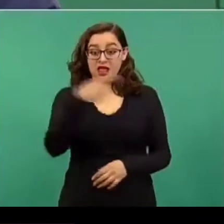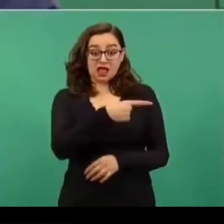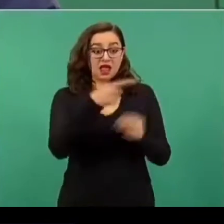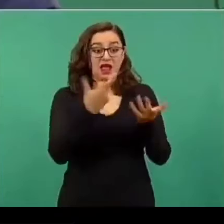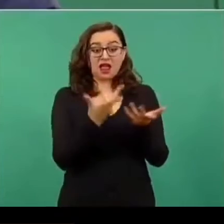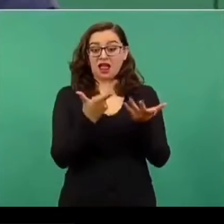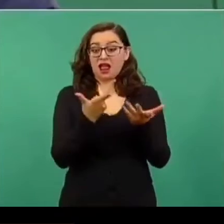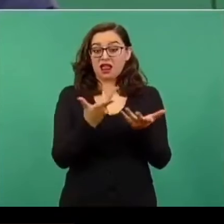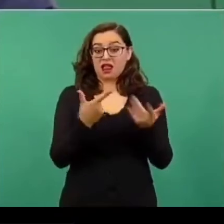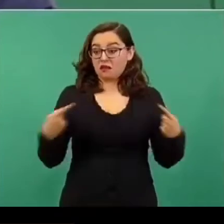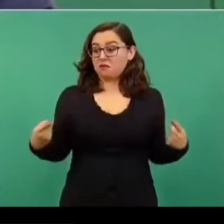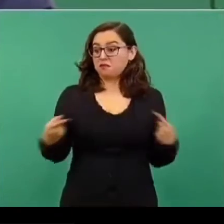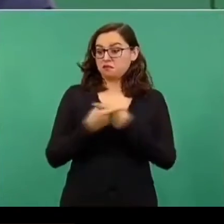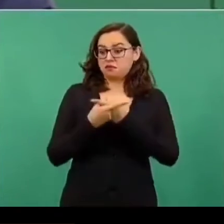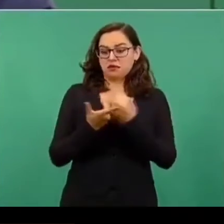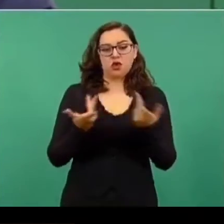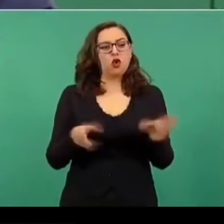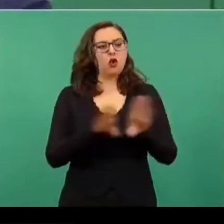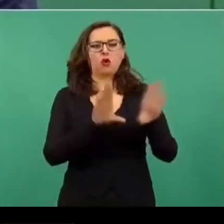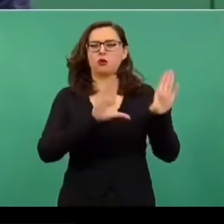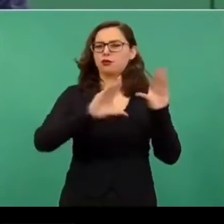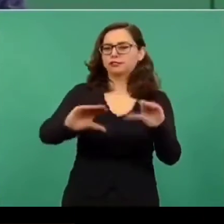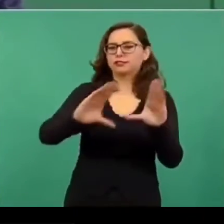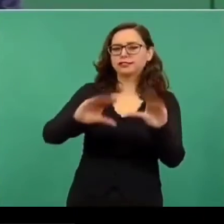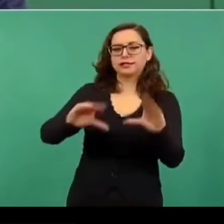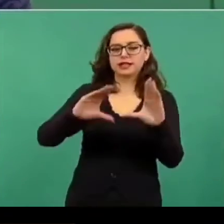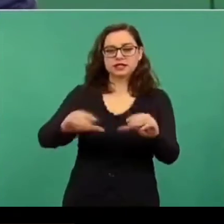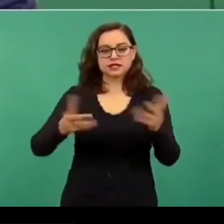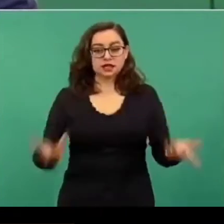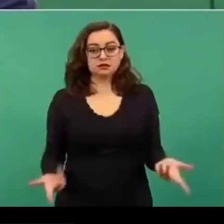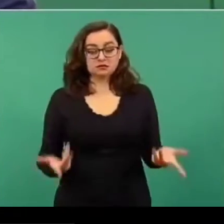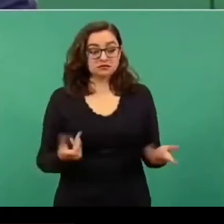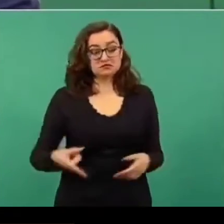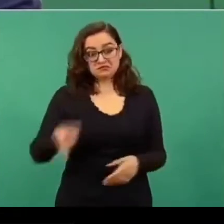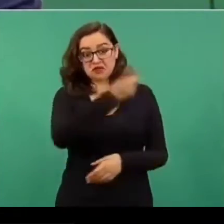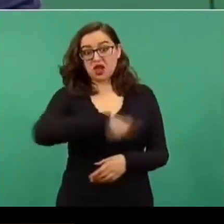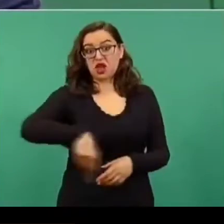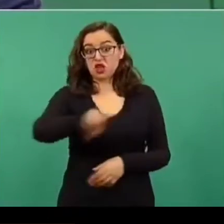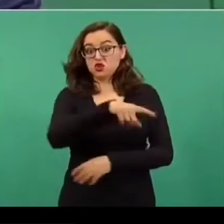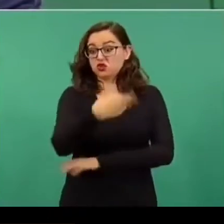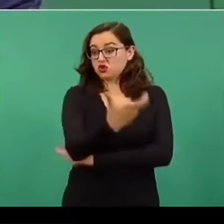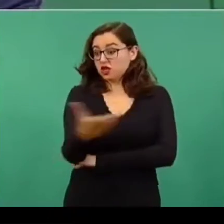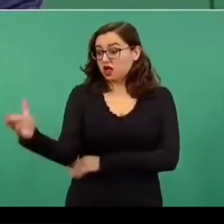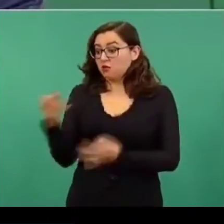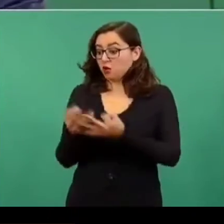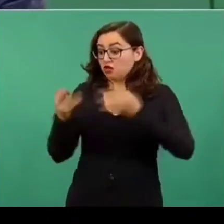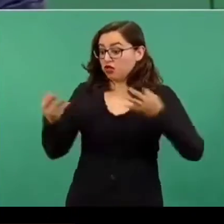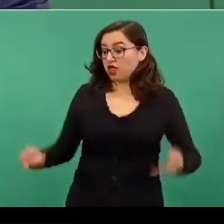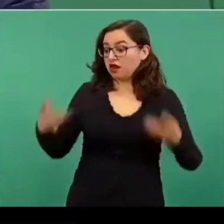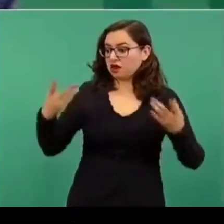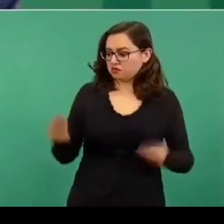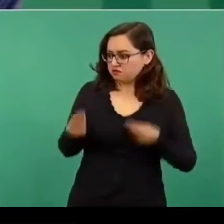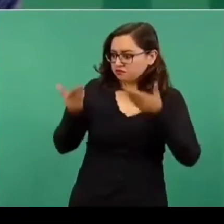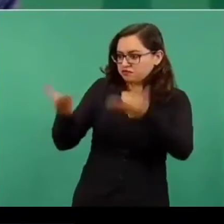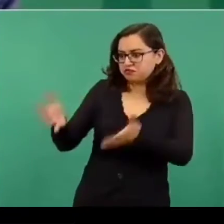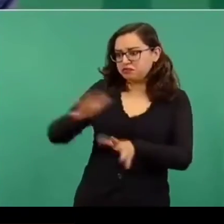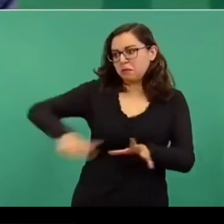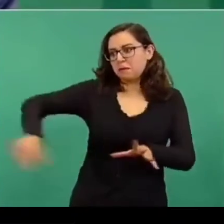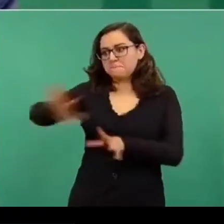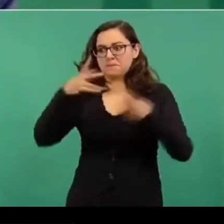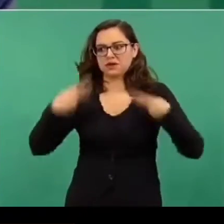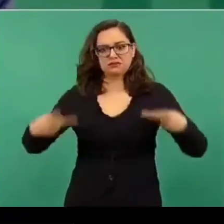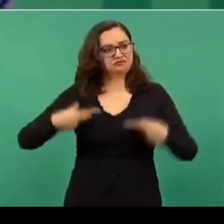de la tierra a los campesinos, que eso es lo que plantea el artículo 27, si estuvieron en contra de